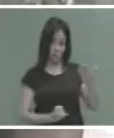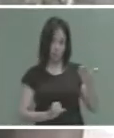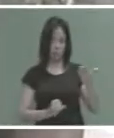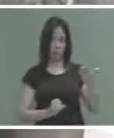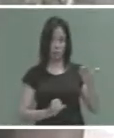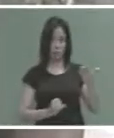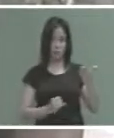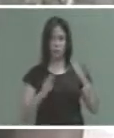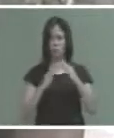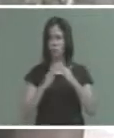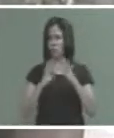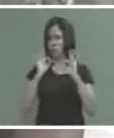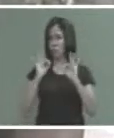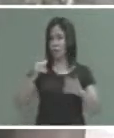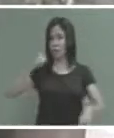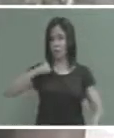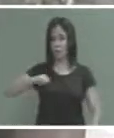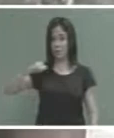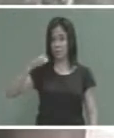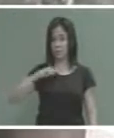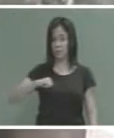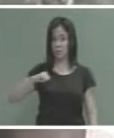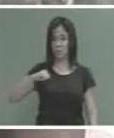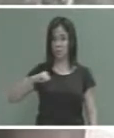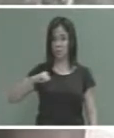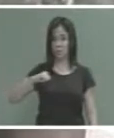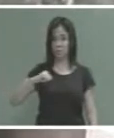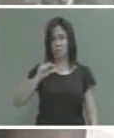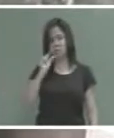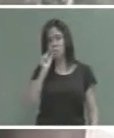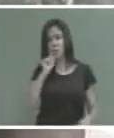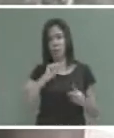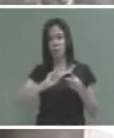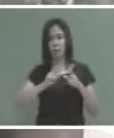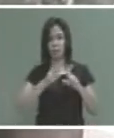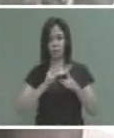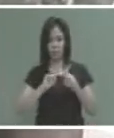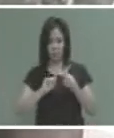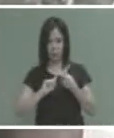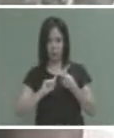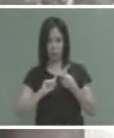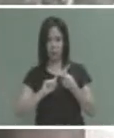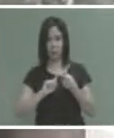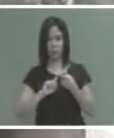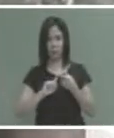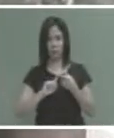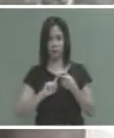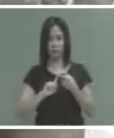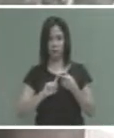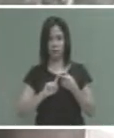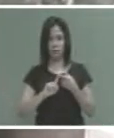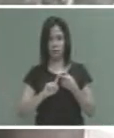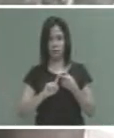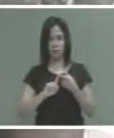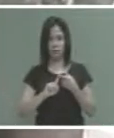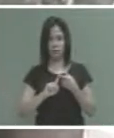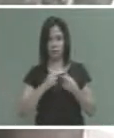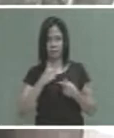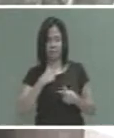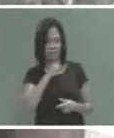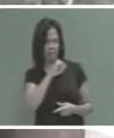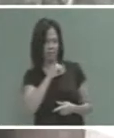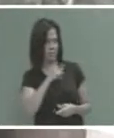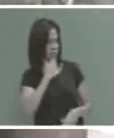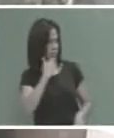artista. Entonces era uno de los pocos amigos en esta... rebeldía que tenía yo